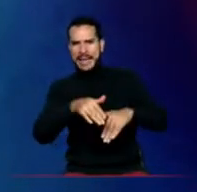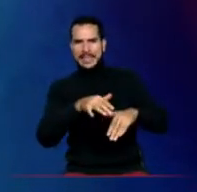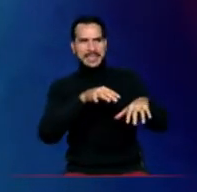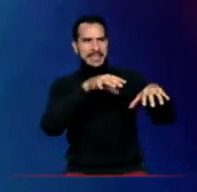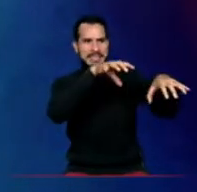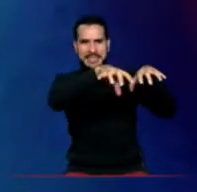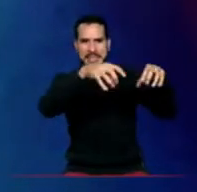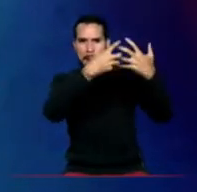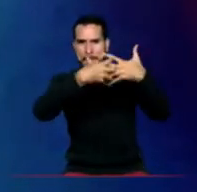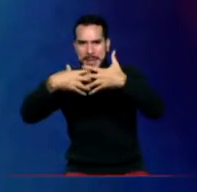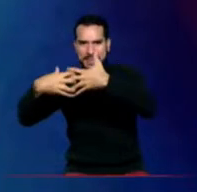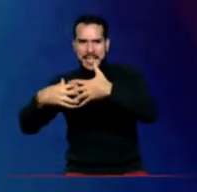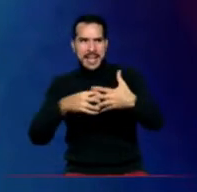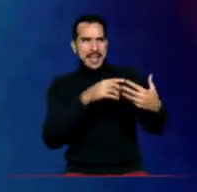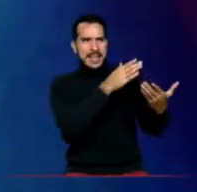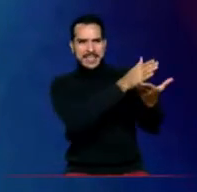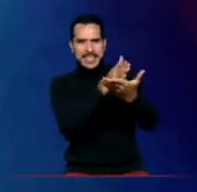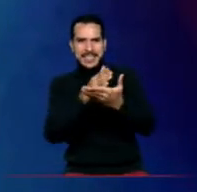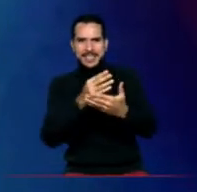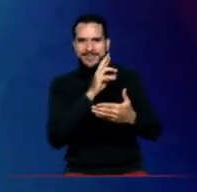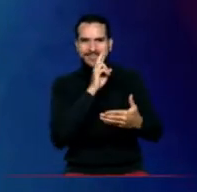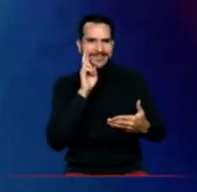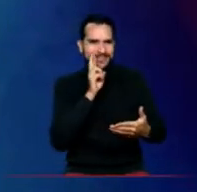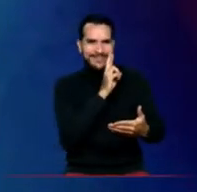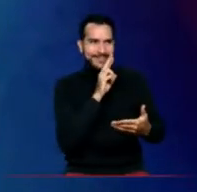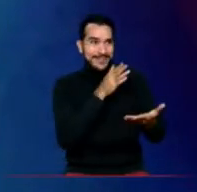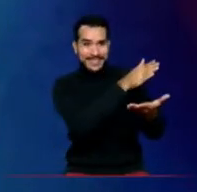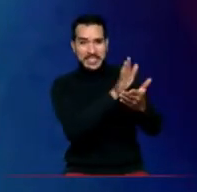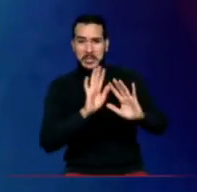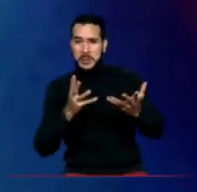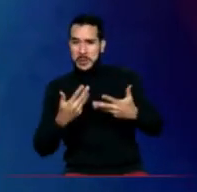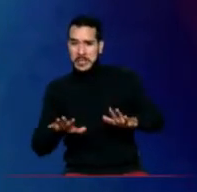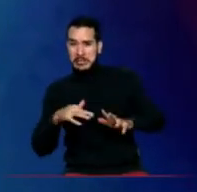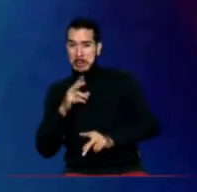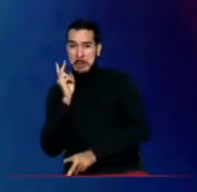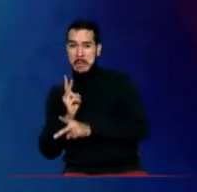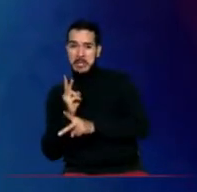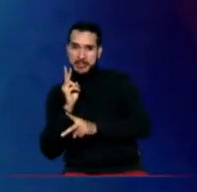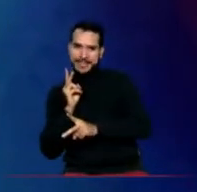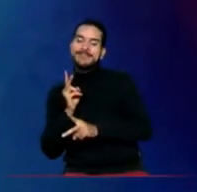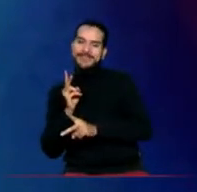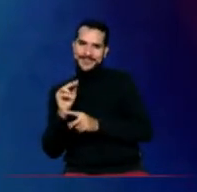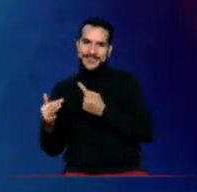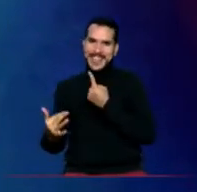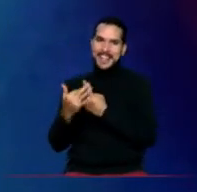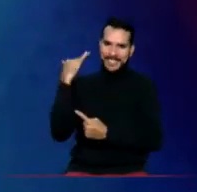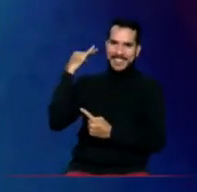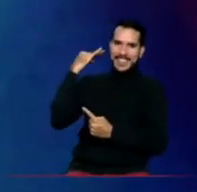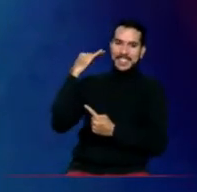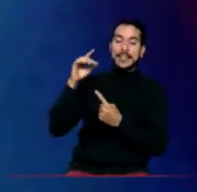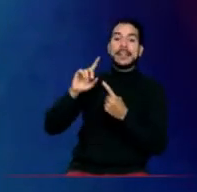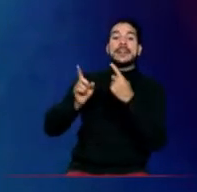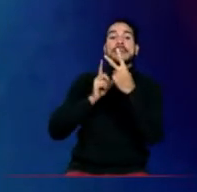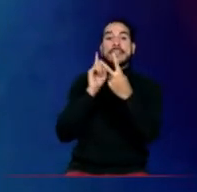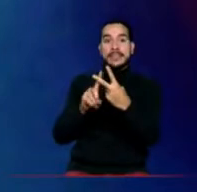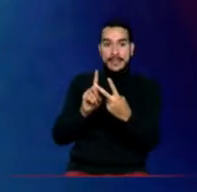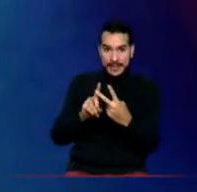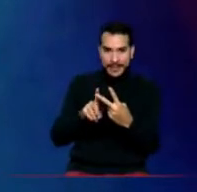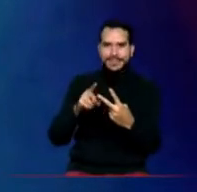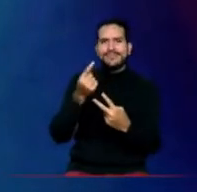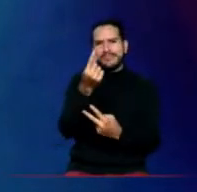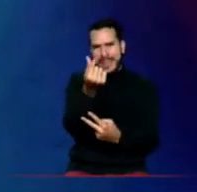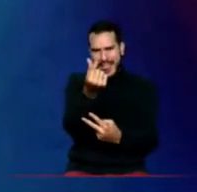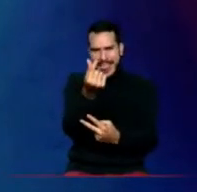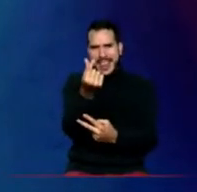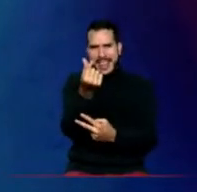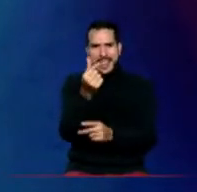no haya ese gasto por fuera. Sin embargo, también tenemos un rezago y digamos que un reflejo un poco de la inflación que